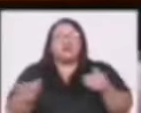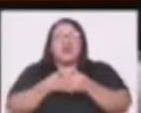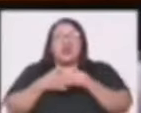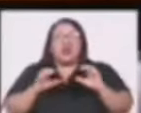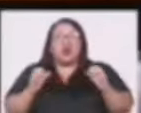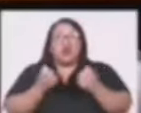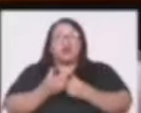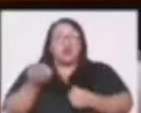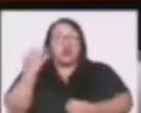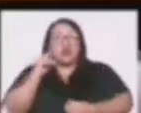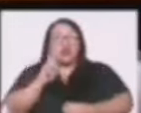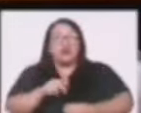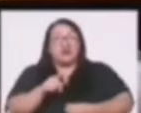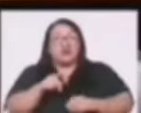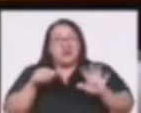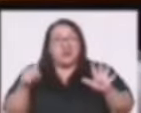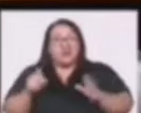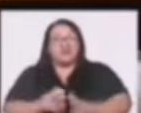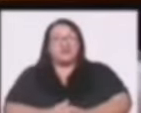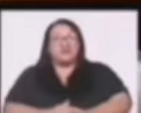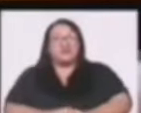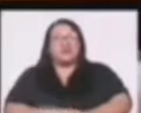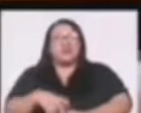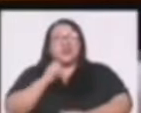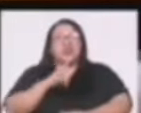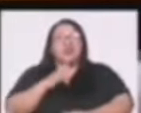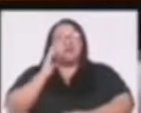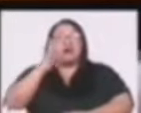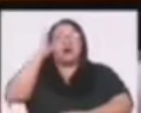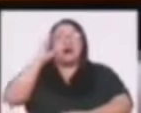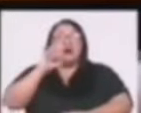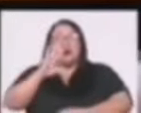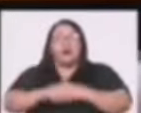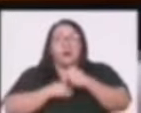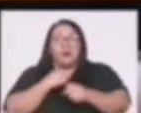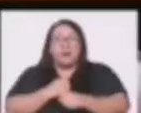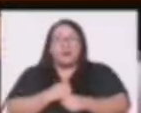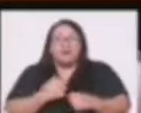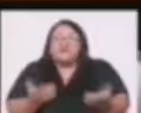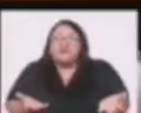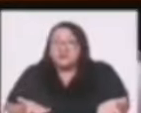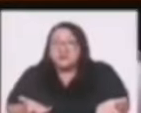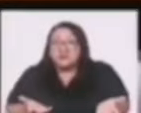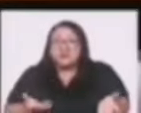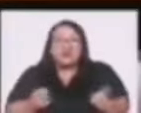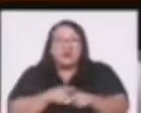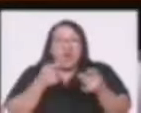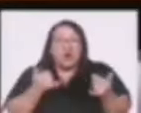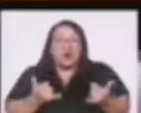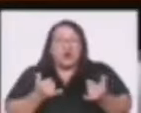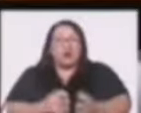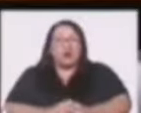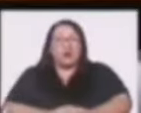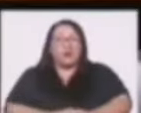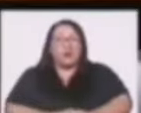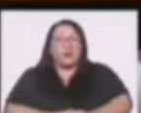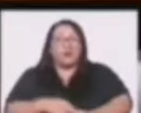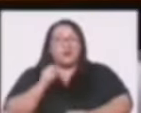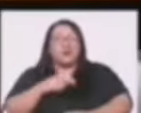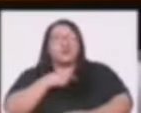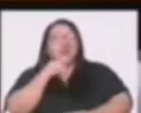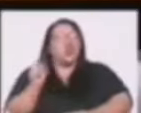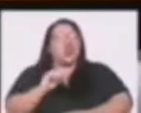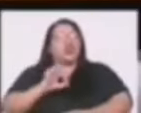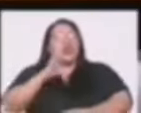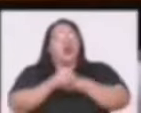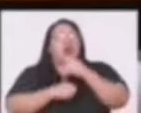de la República del 2016, decir que el mandato es 5 años. Así como hoy día levanta la voz y